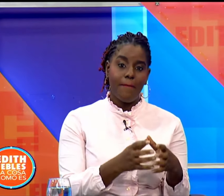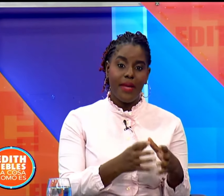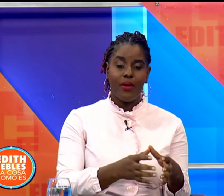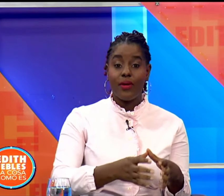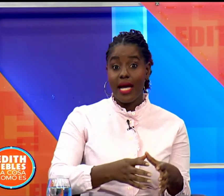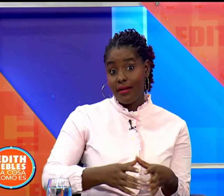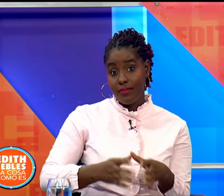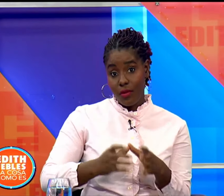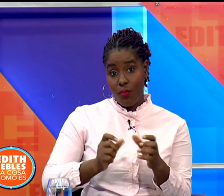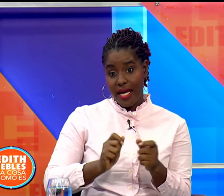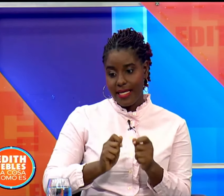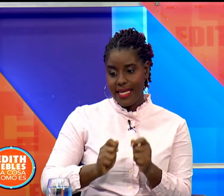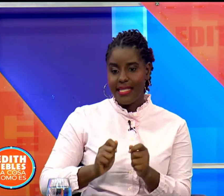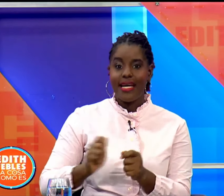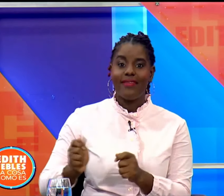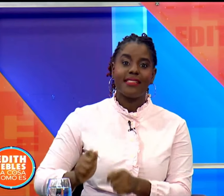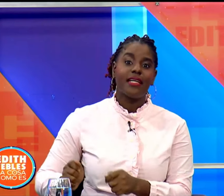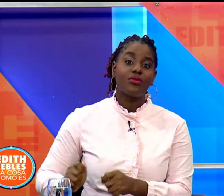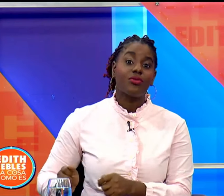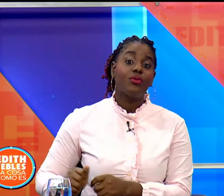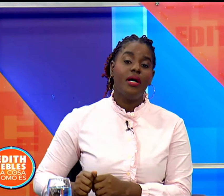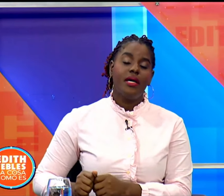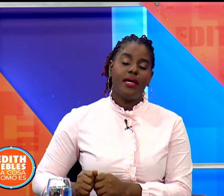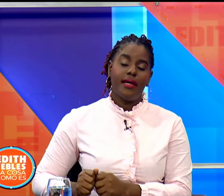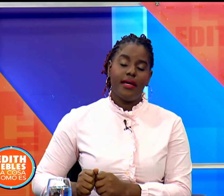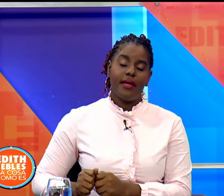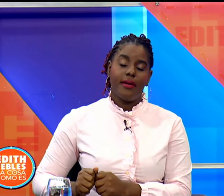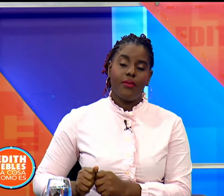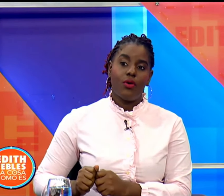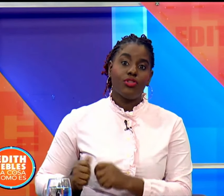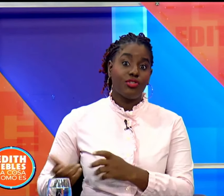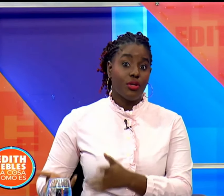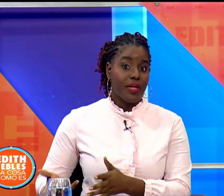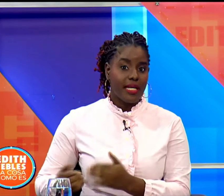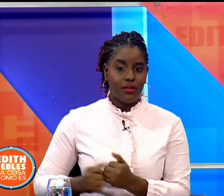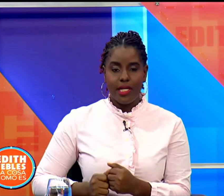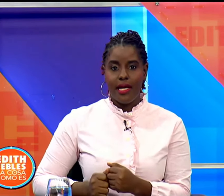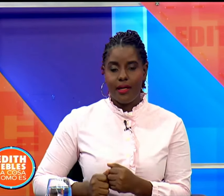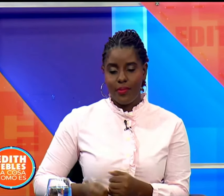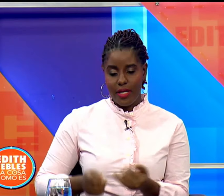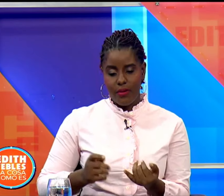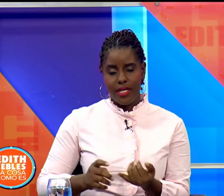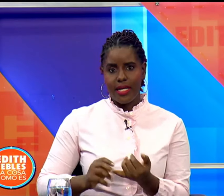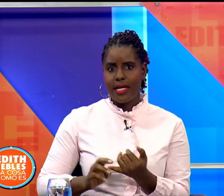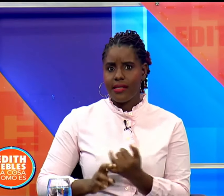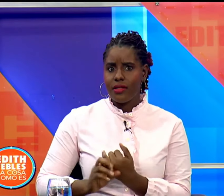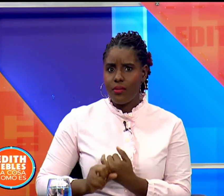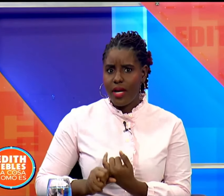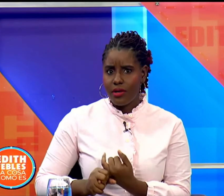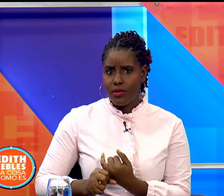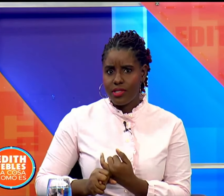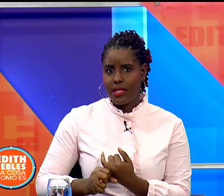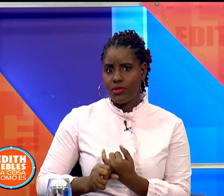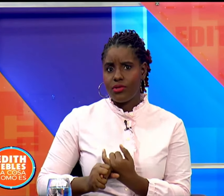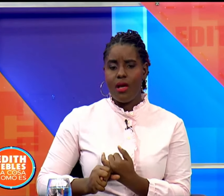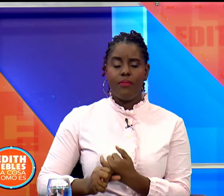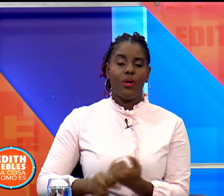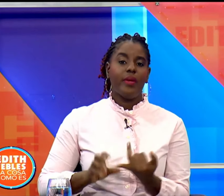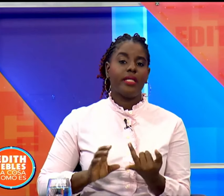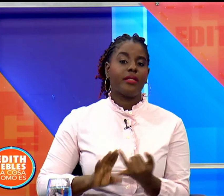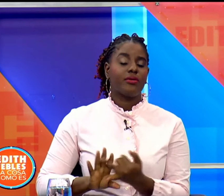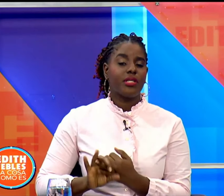para mejorar o para ya establecer su condición migratoria en la República Dominicana. Se tomaron los